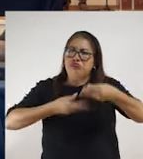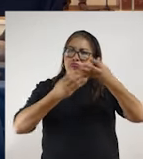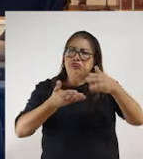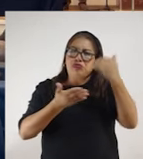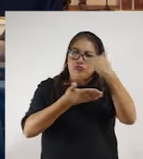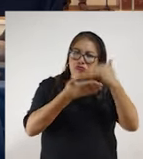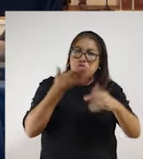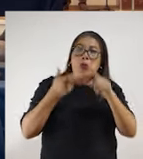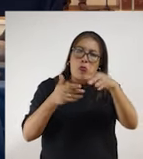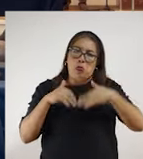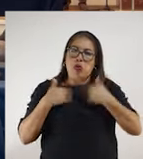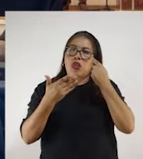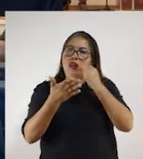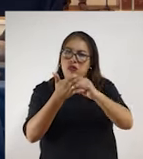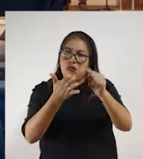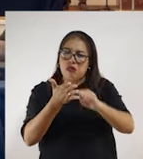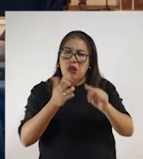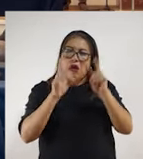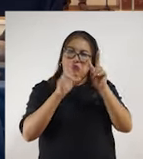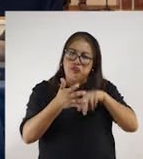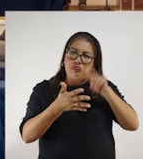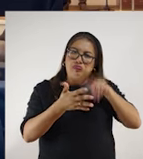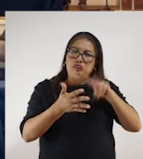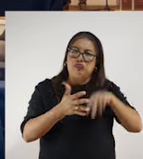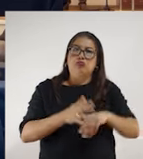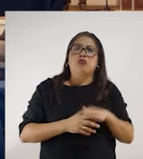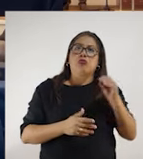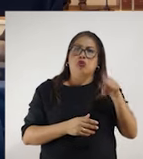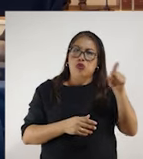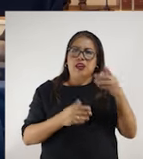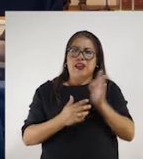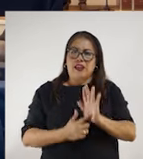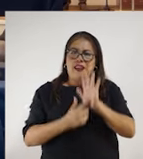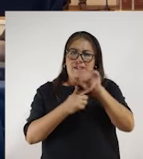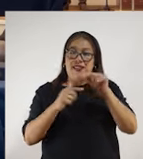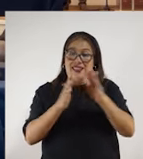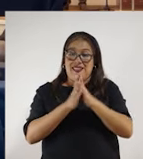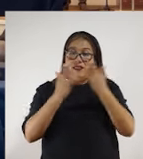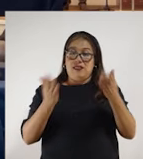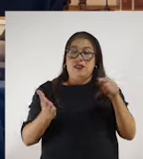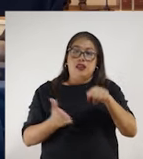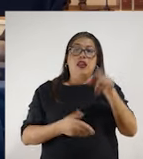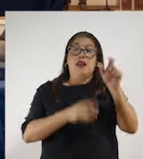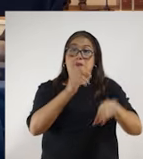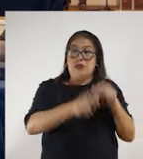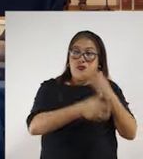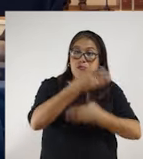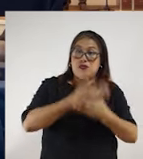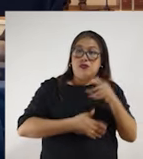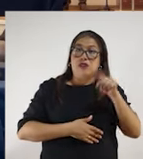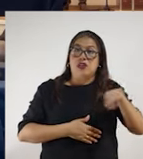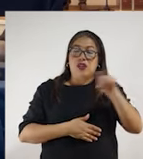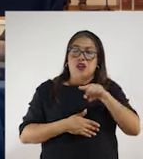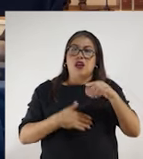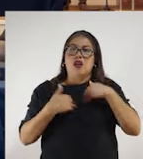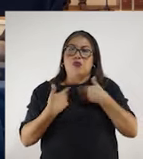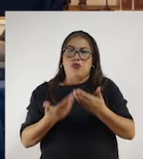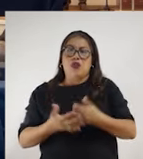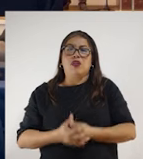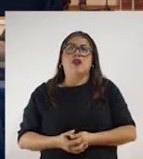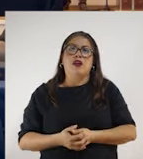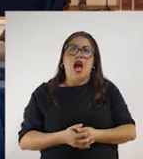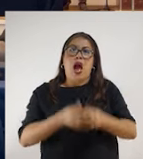ustedes lo revisen, lo lean y reflexionen sobre eso, porque ahí revela claramente que las personas con discapacidad que se hacen